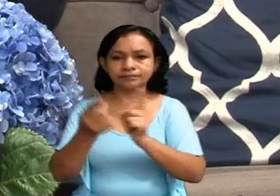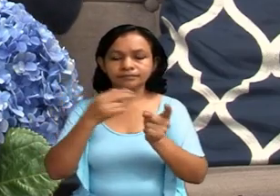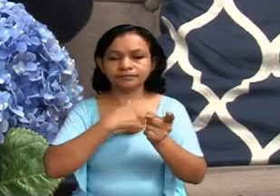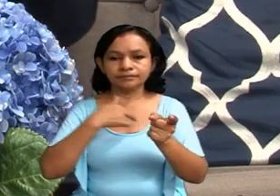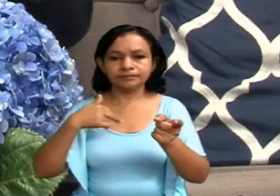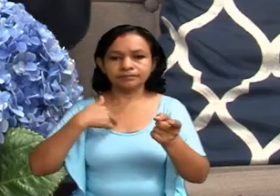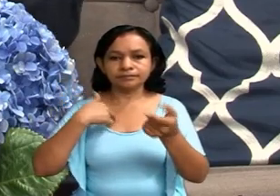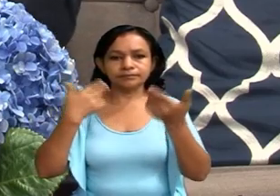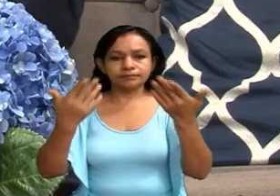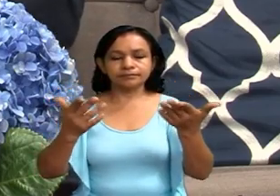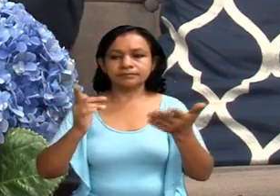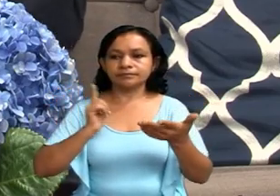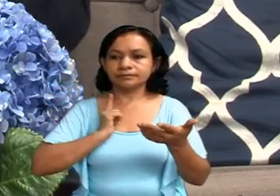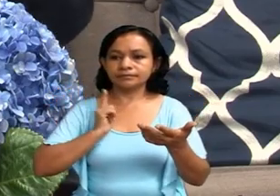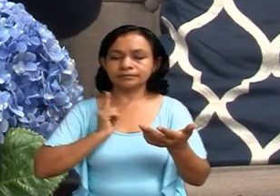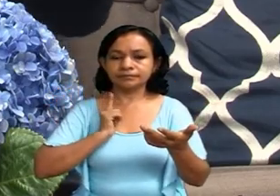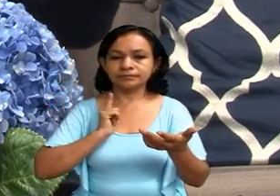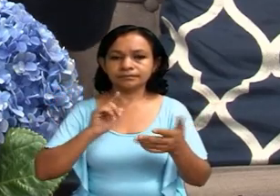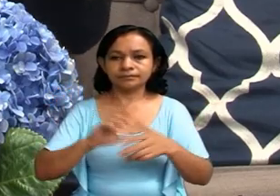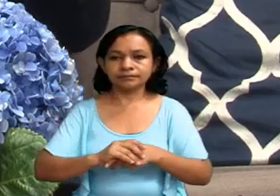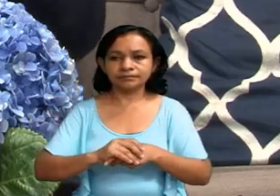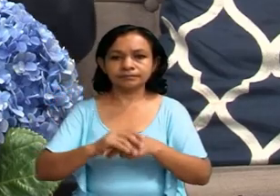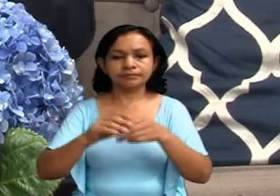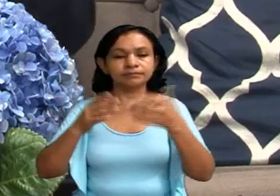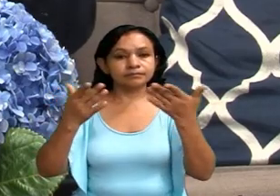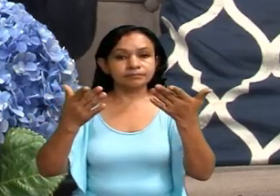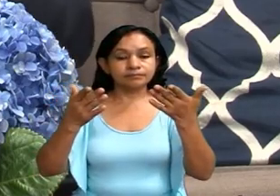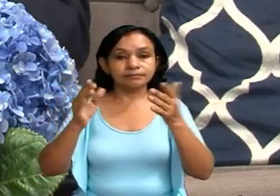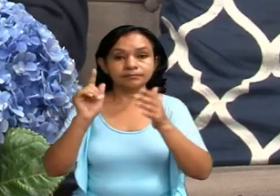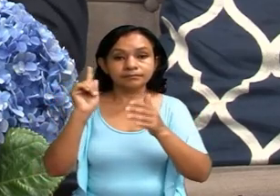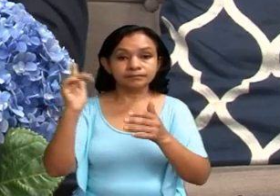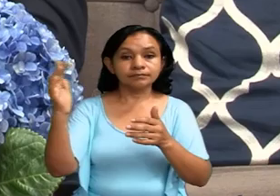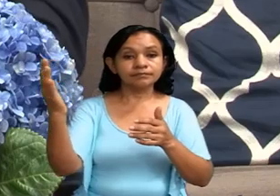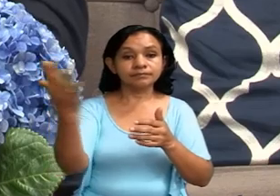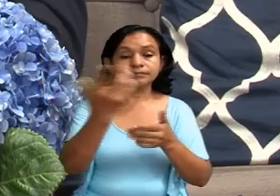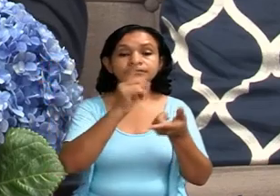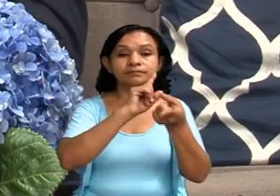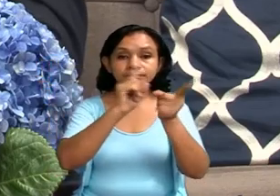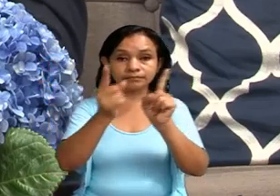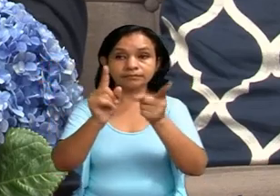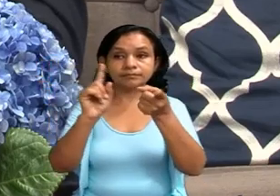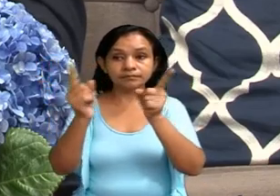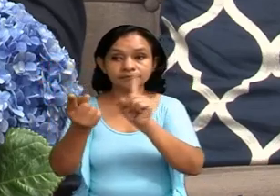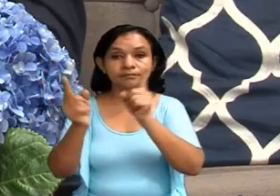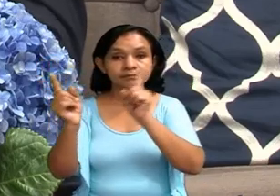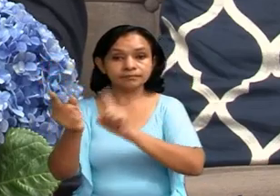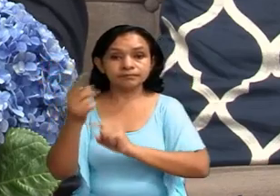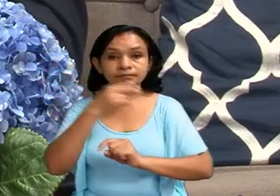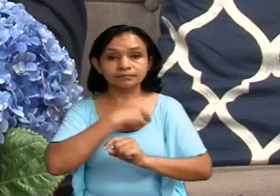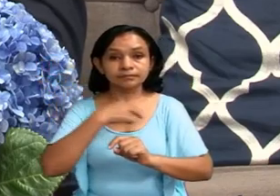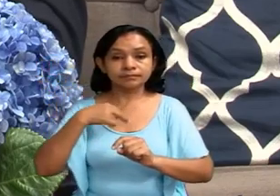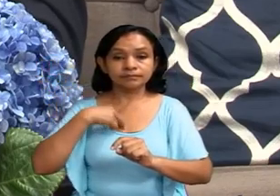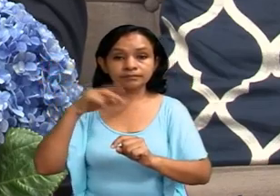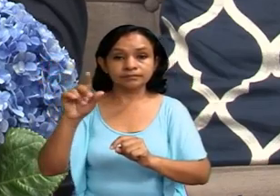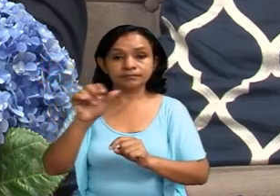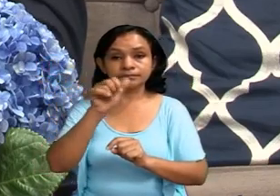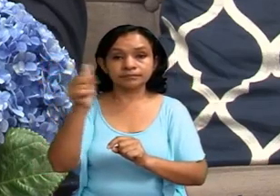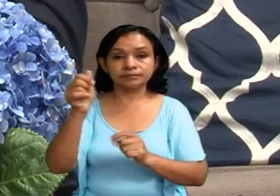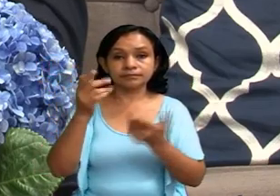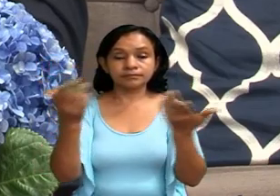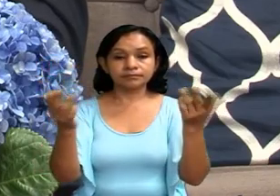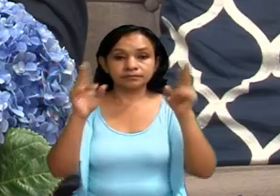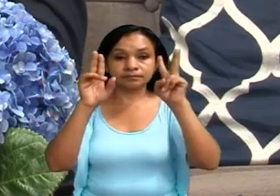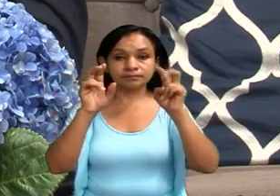especiales, que eso lo tenemos que mantener, pero una gran parte, una gran mayoría sí se cambió y estamos en otra etapa. Entonces, como te